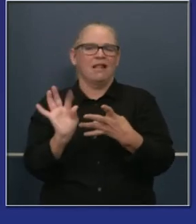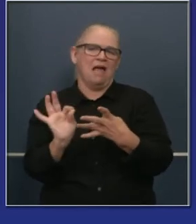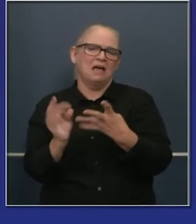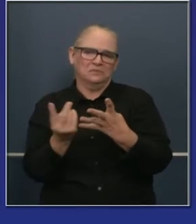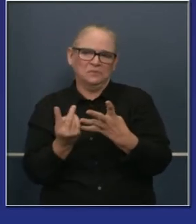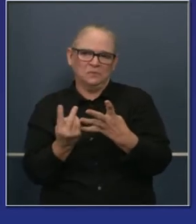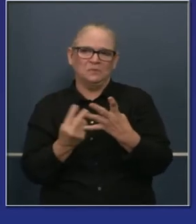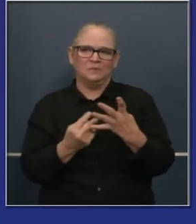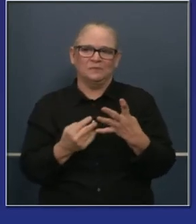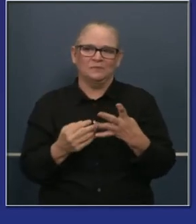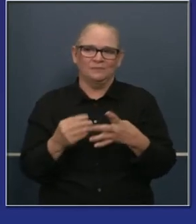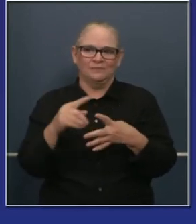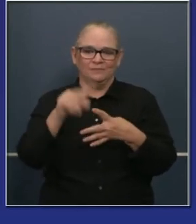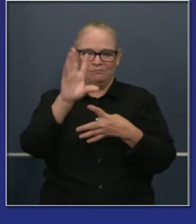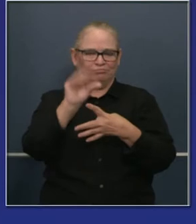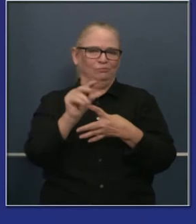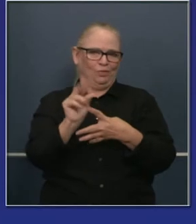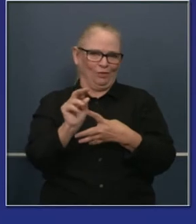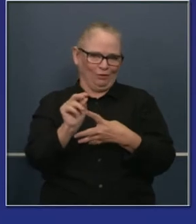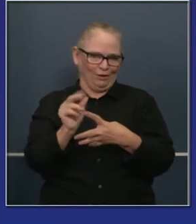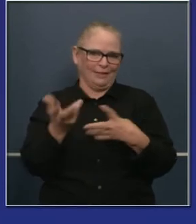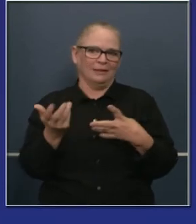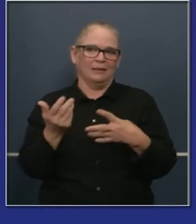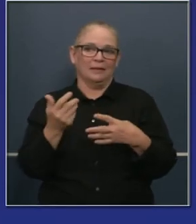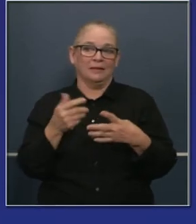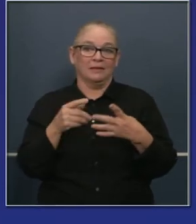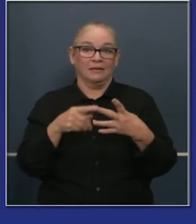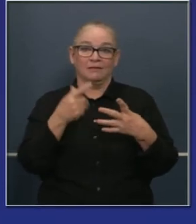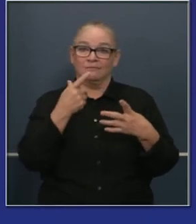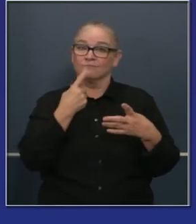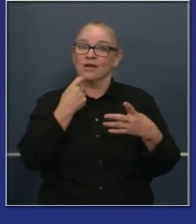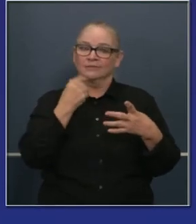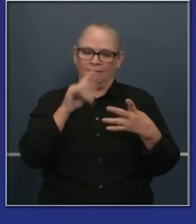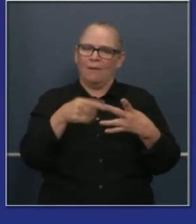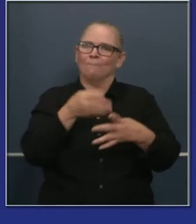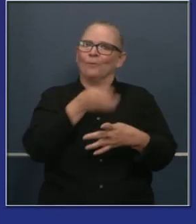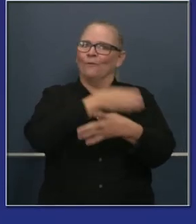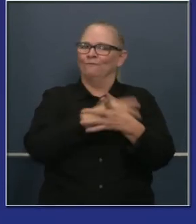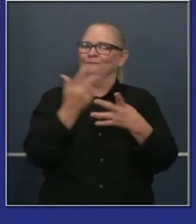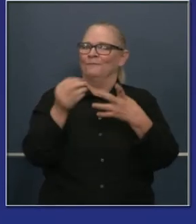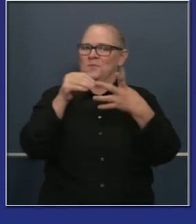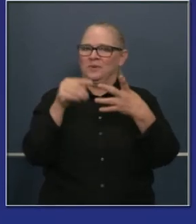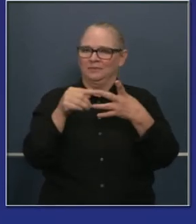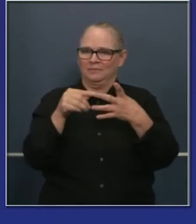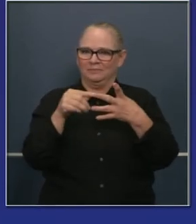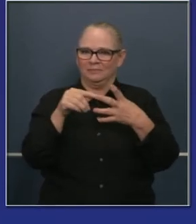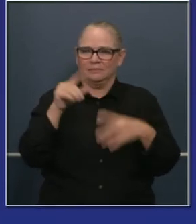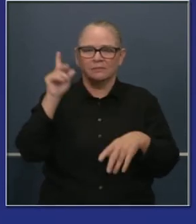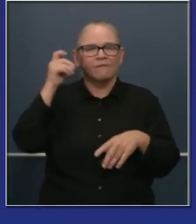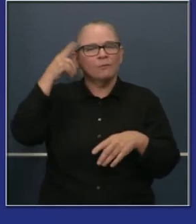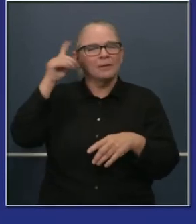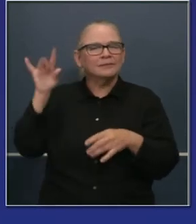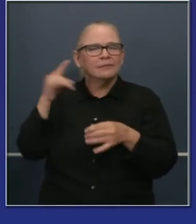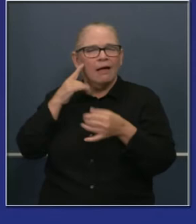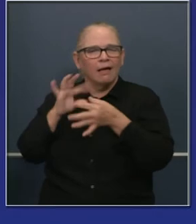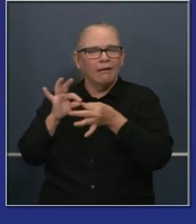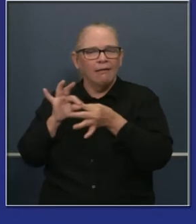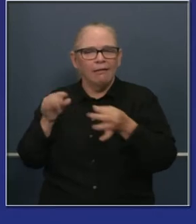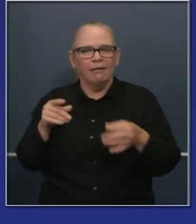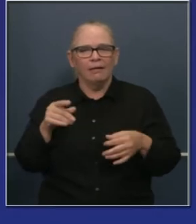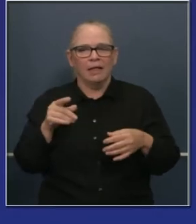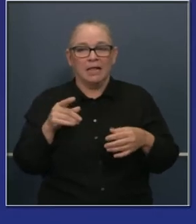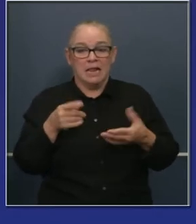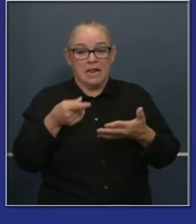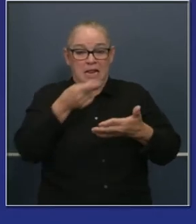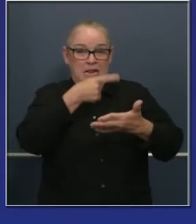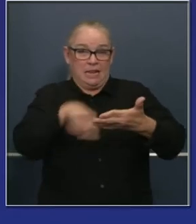condados púrpura 30 y aumentando los rojos a 17 como el gobernador mencionó la semana pasada será la